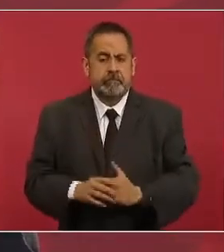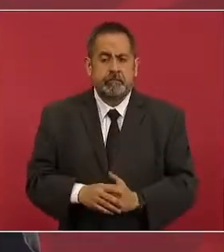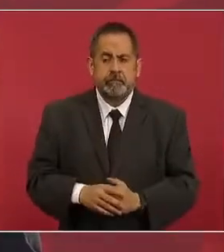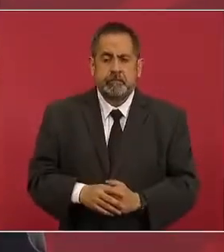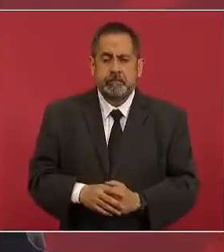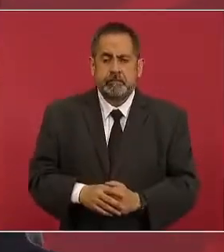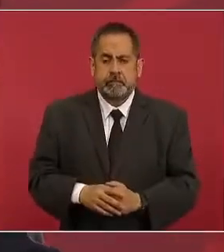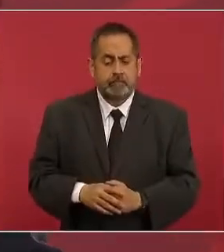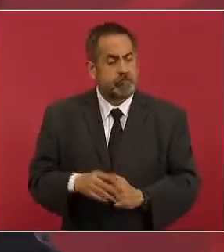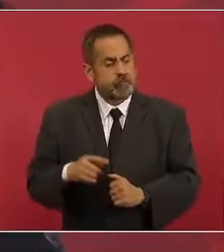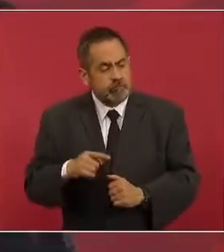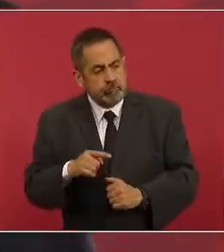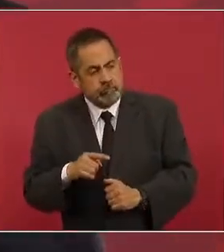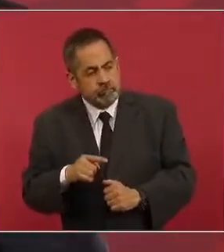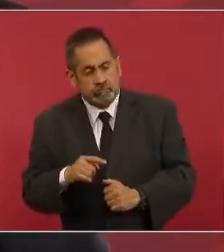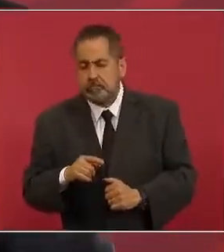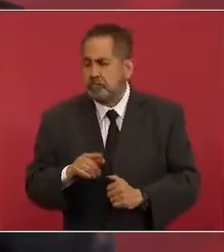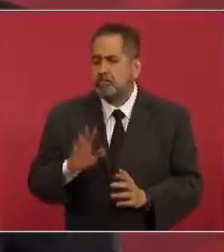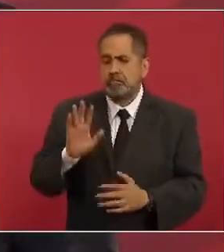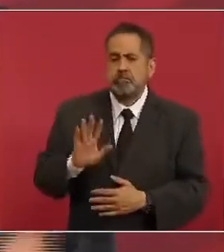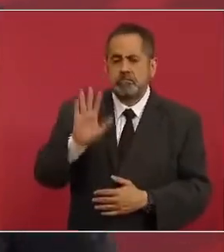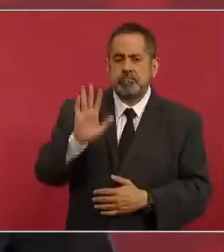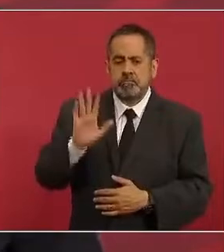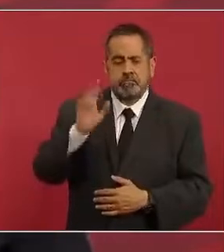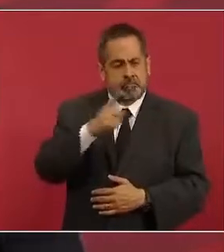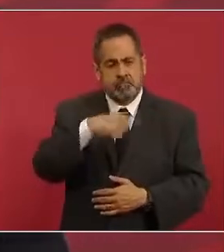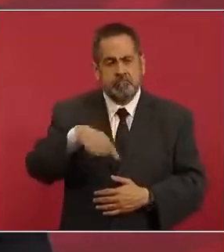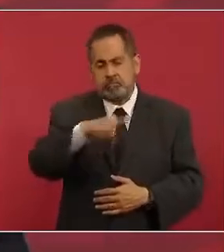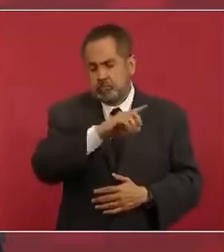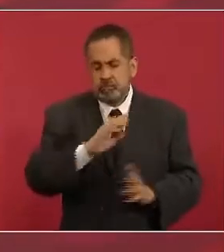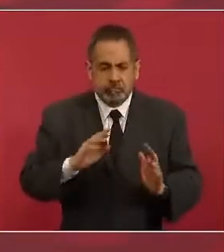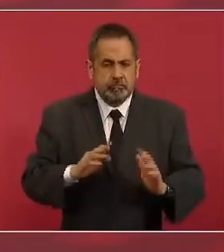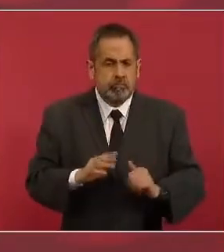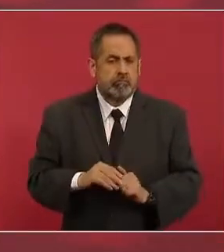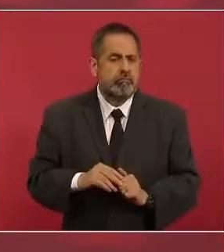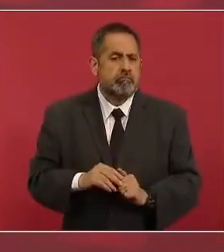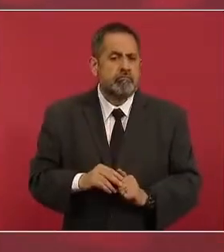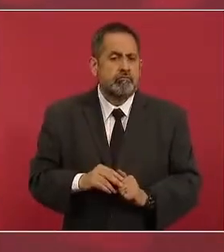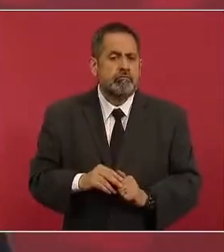Y al parecer, pues